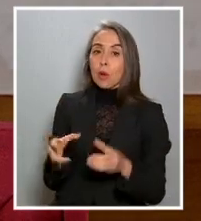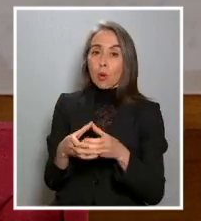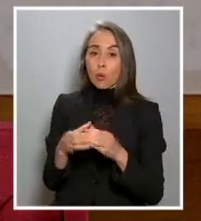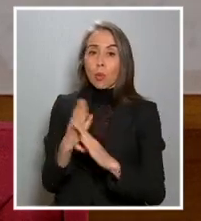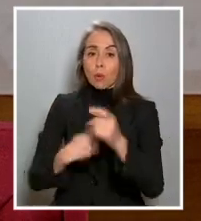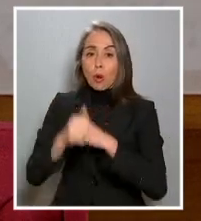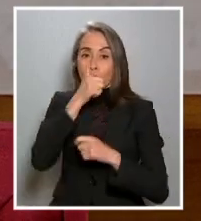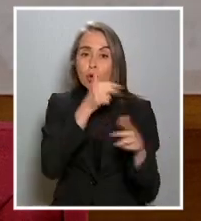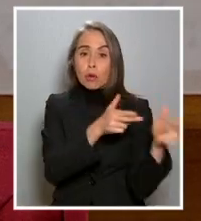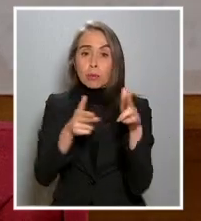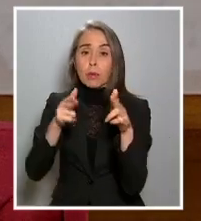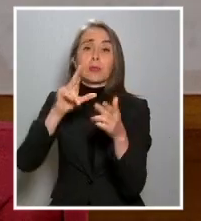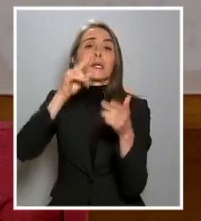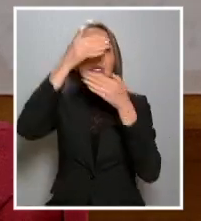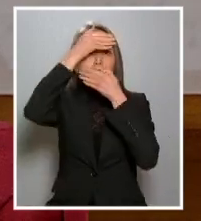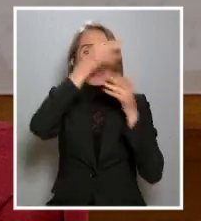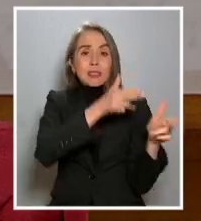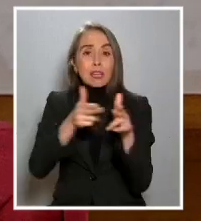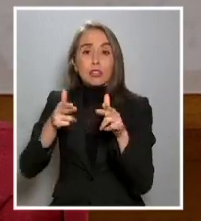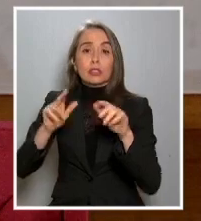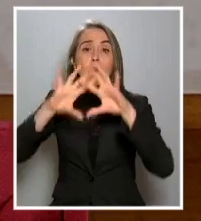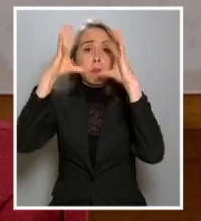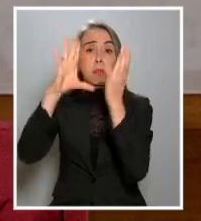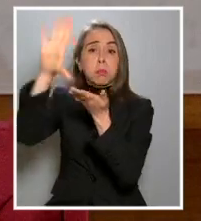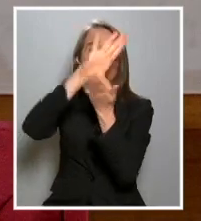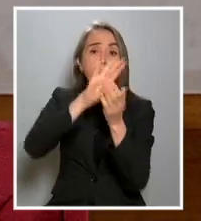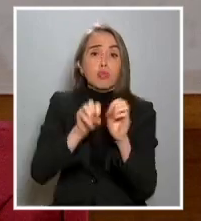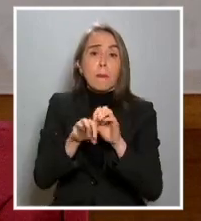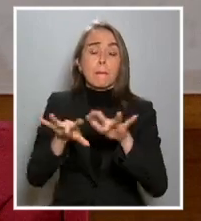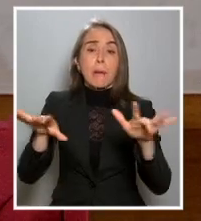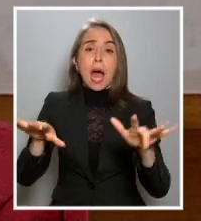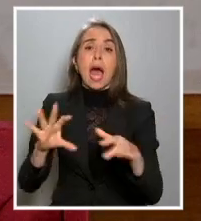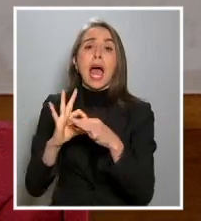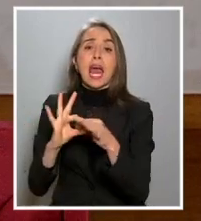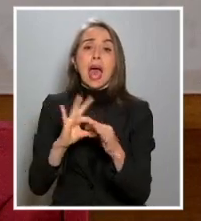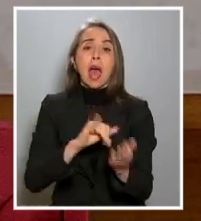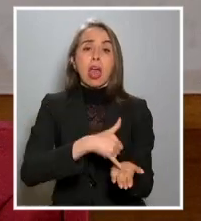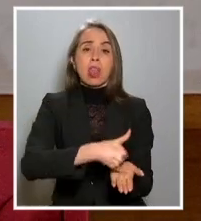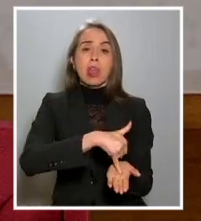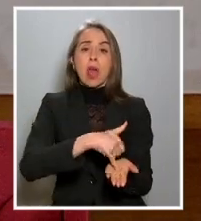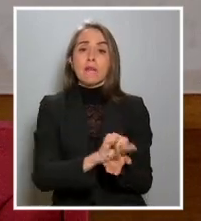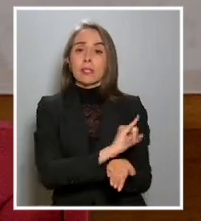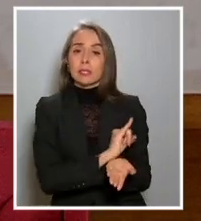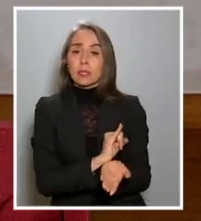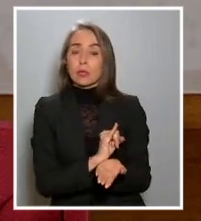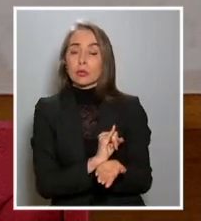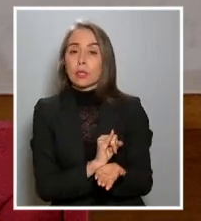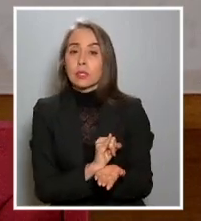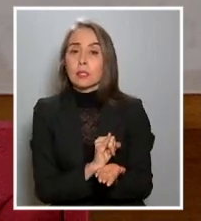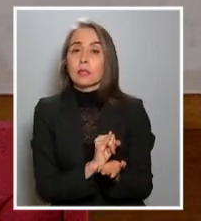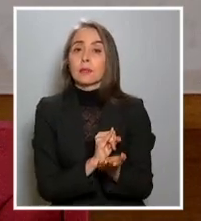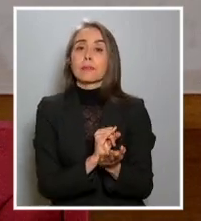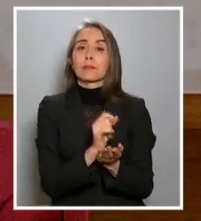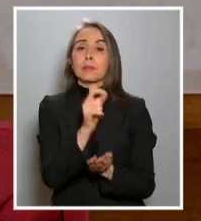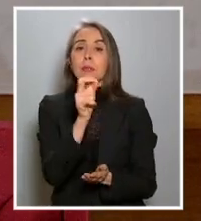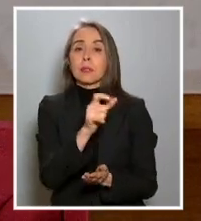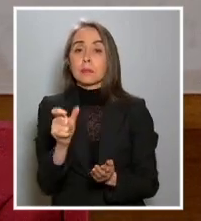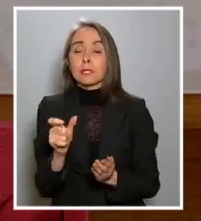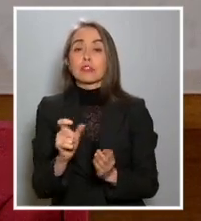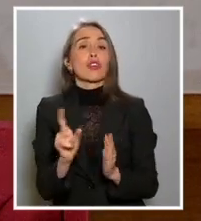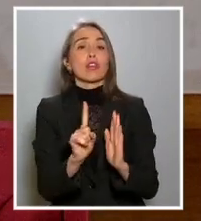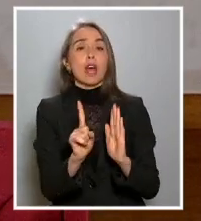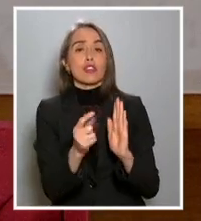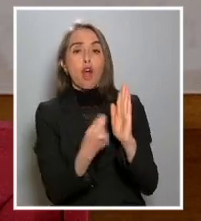organizado ha prosperado en todo el mundo, y lo hace valiéndose de la debilidad de las instituciones y del retroceso de la legitimidad del orden